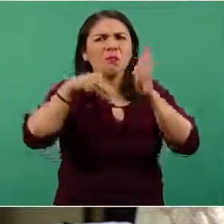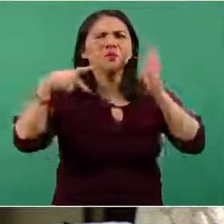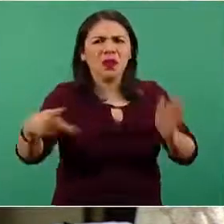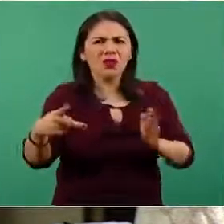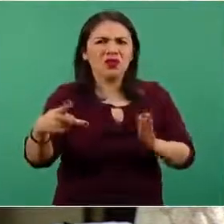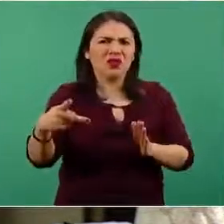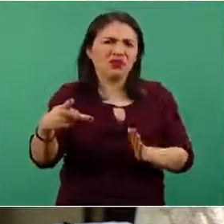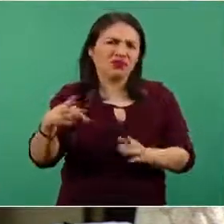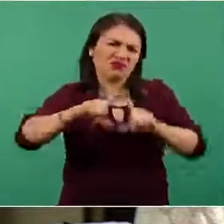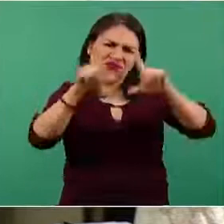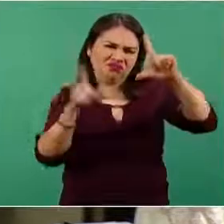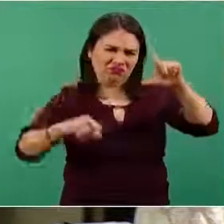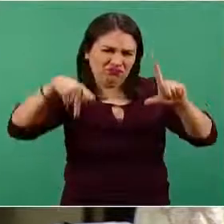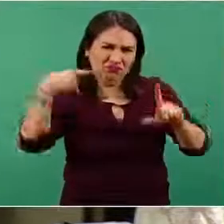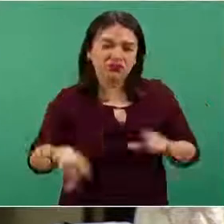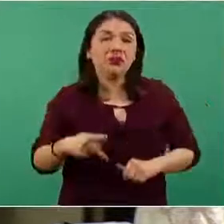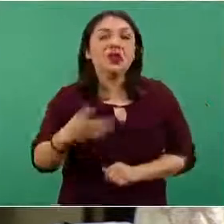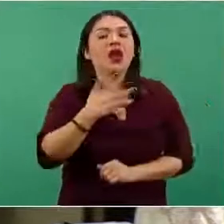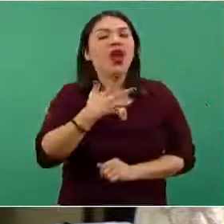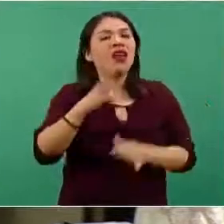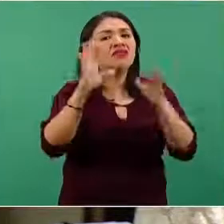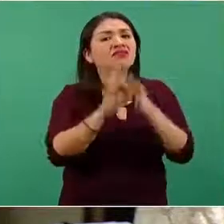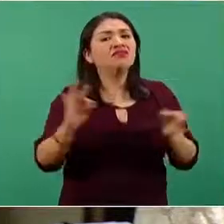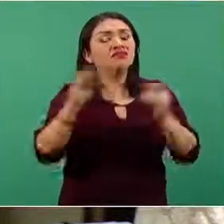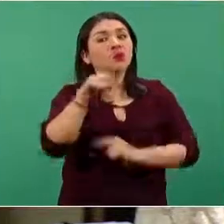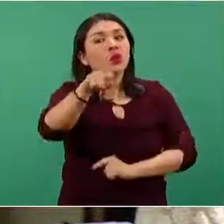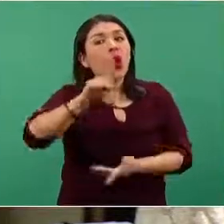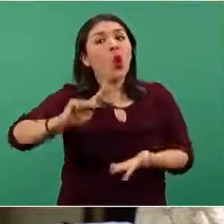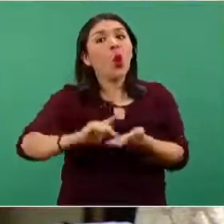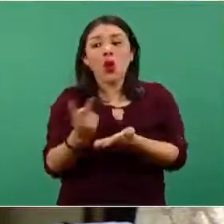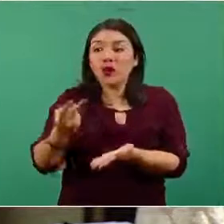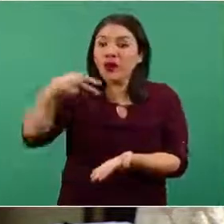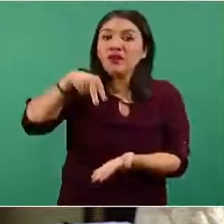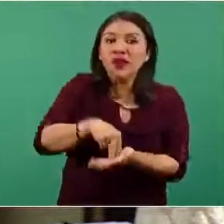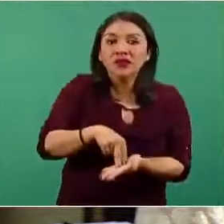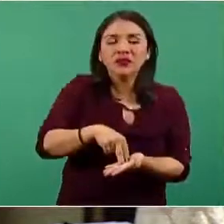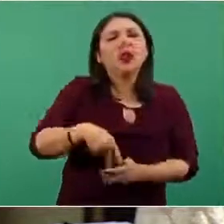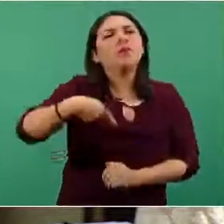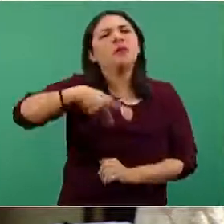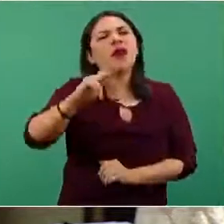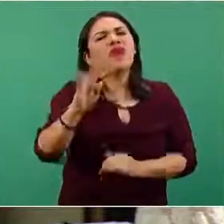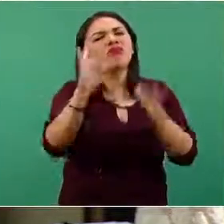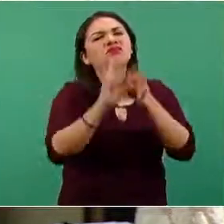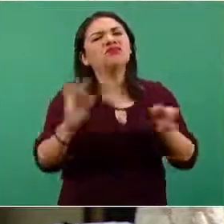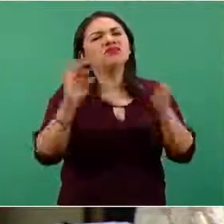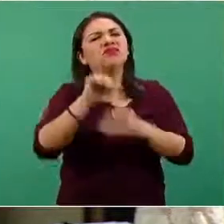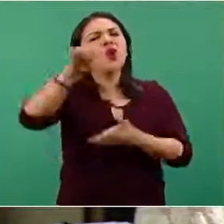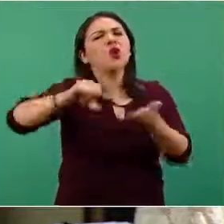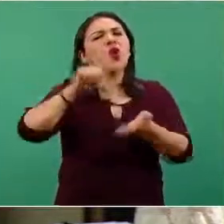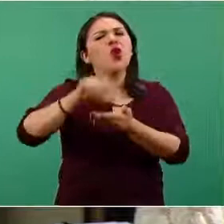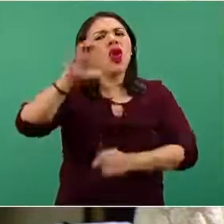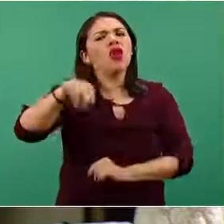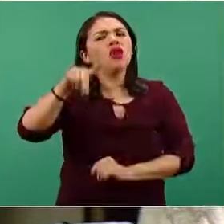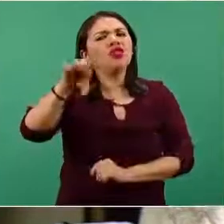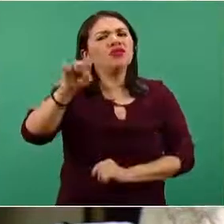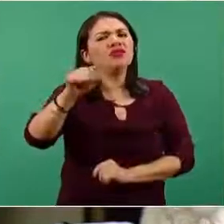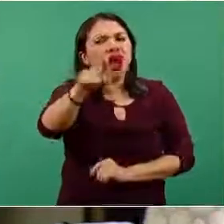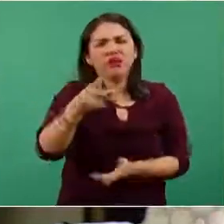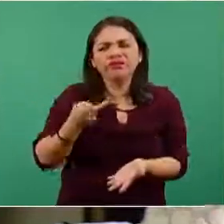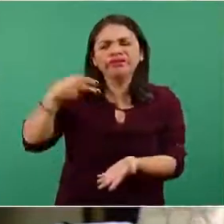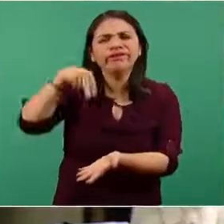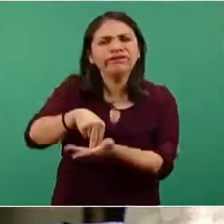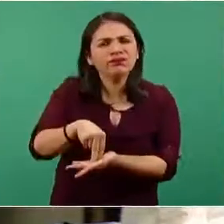periódico de circulación nacional en donde habla de su reaparición, pero habla de su reaparición en la colonia Condesa.